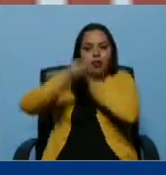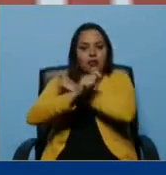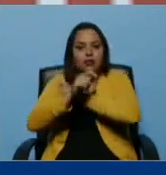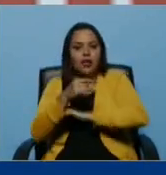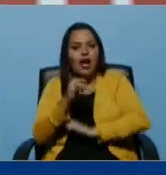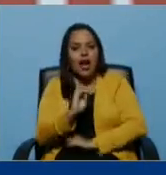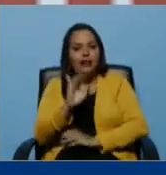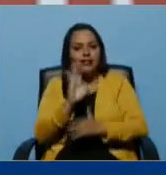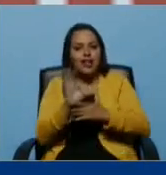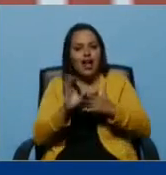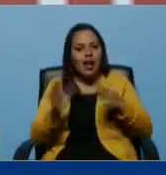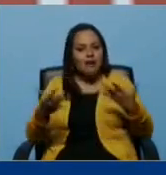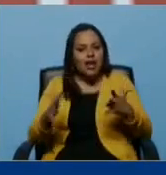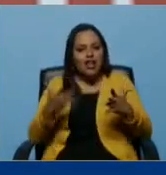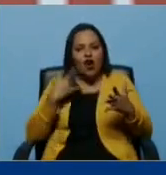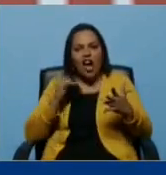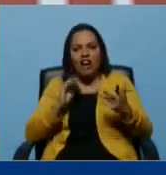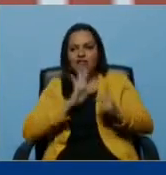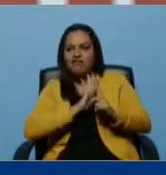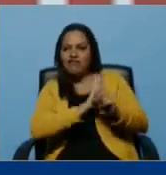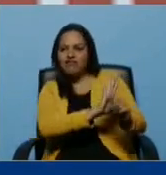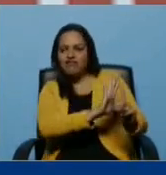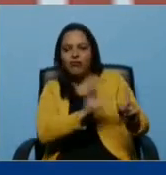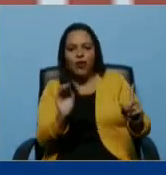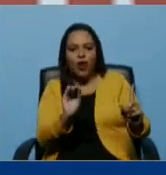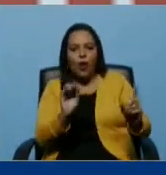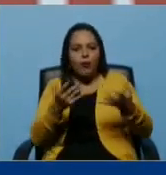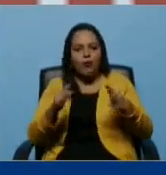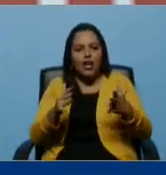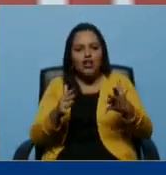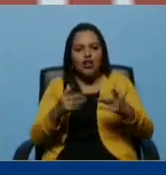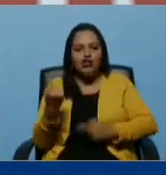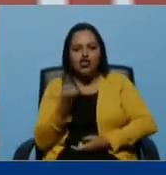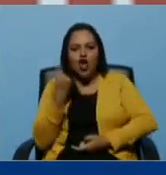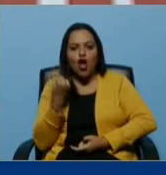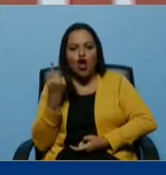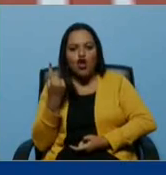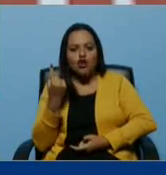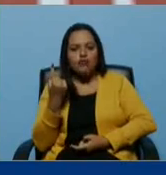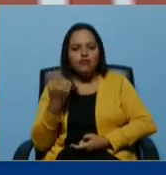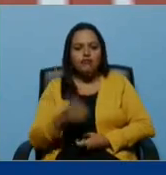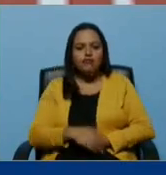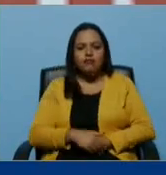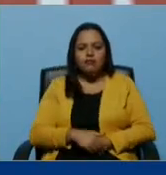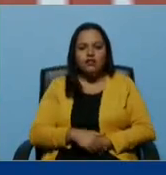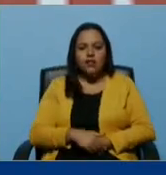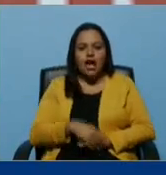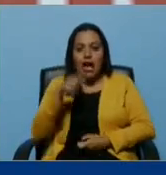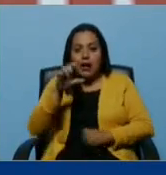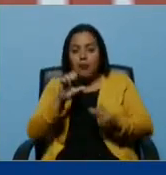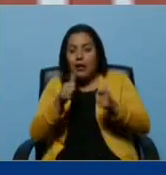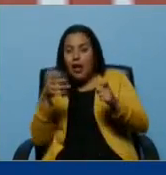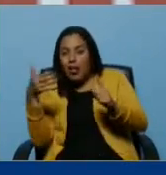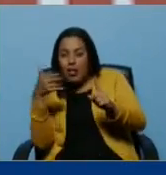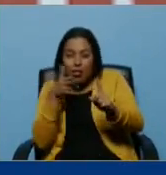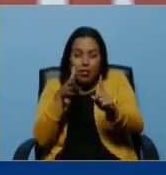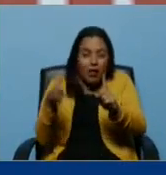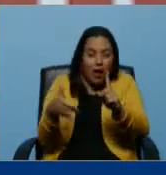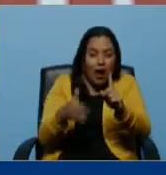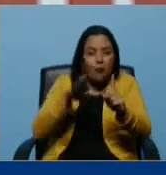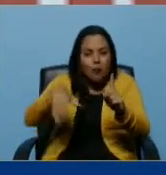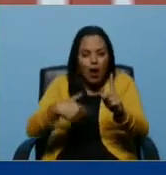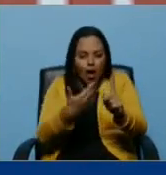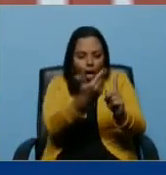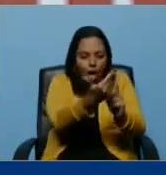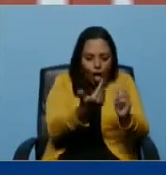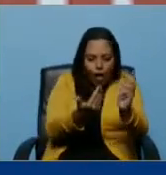a ser rechazado y el miedo al aislamiento social. Y por ahí es que se meten, para tratar de agruparlos